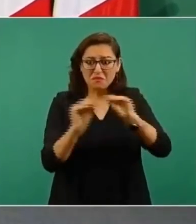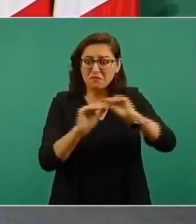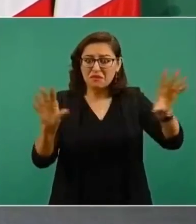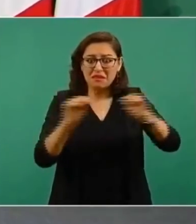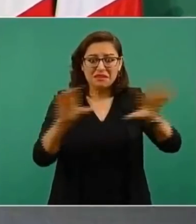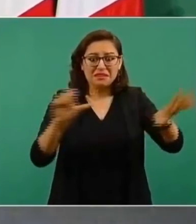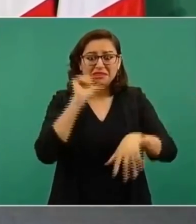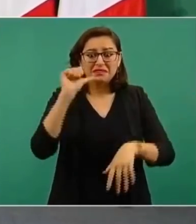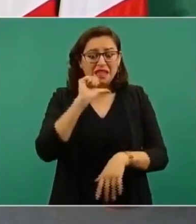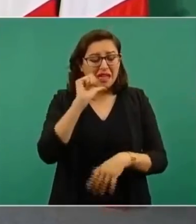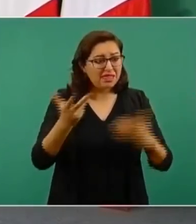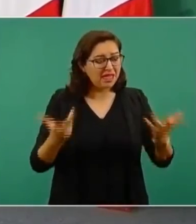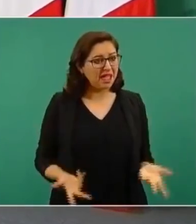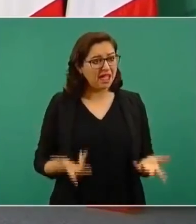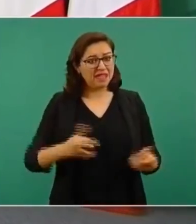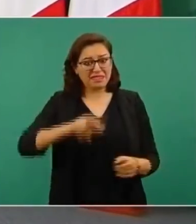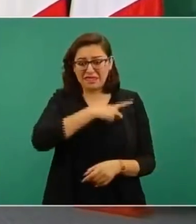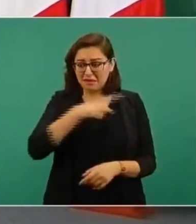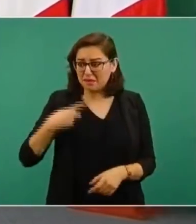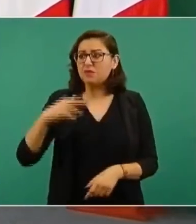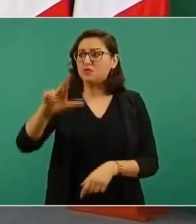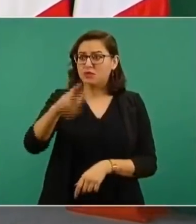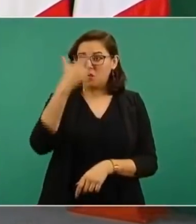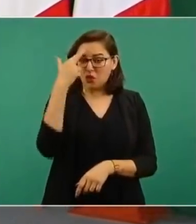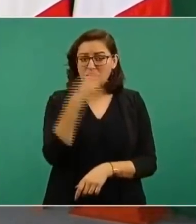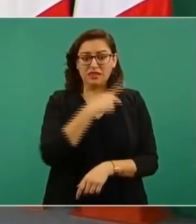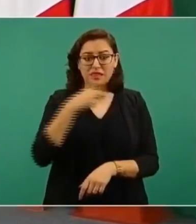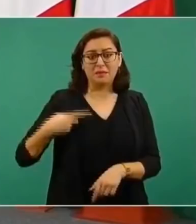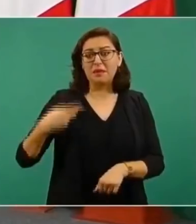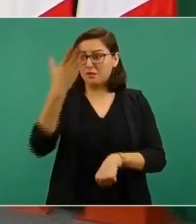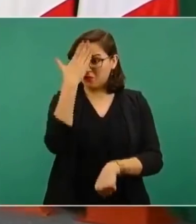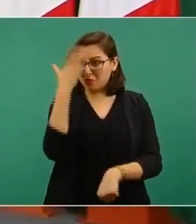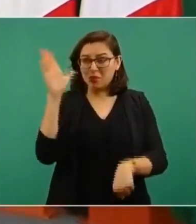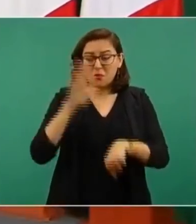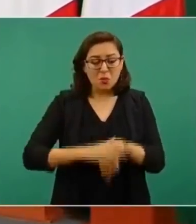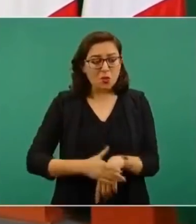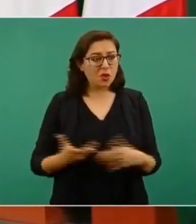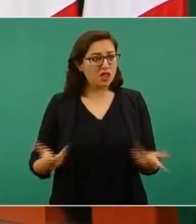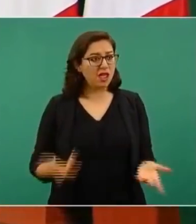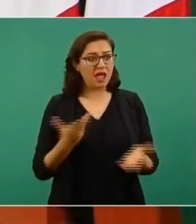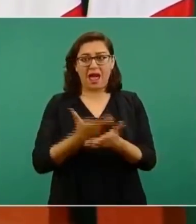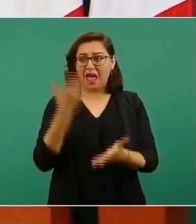con sobornos que entregaron a legisladores.